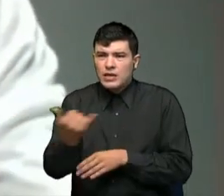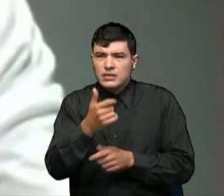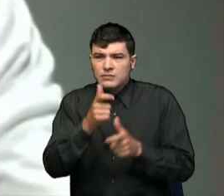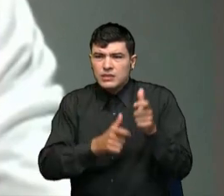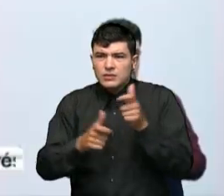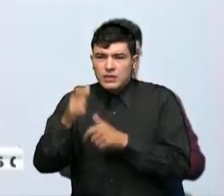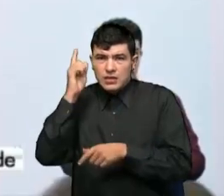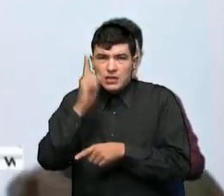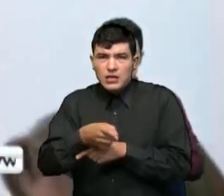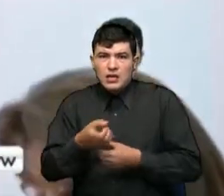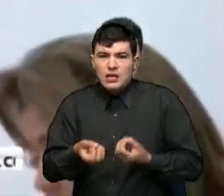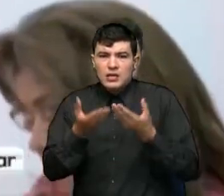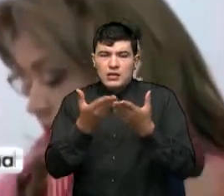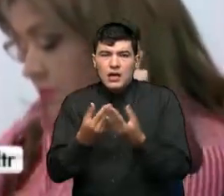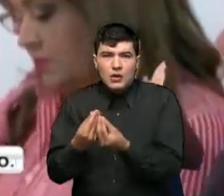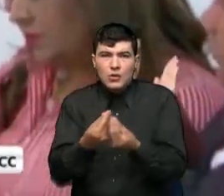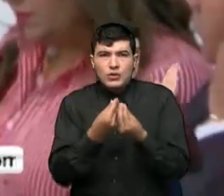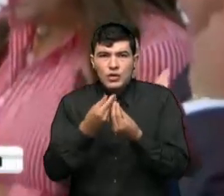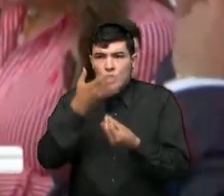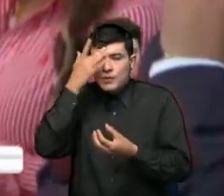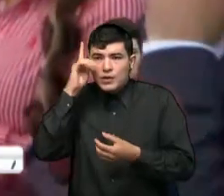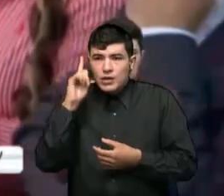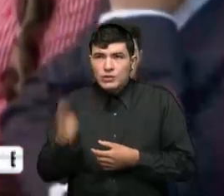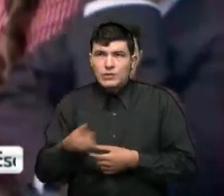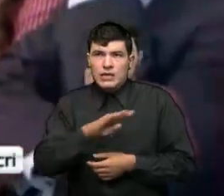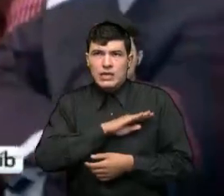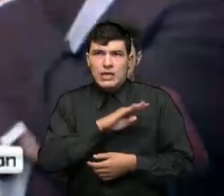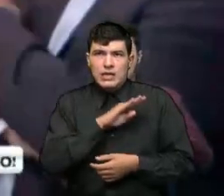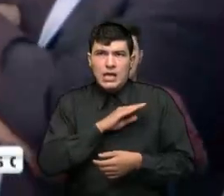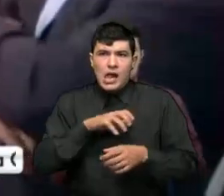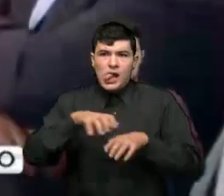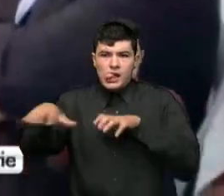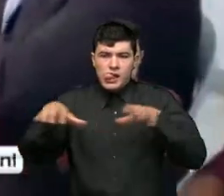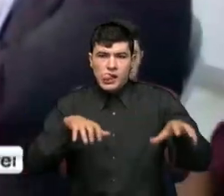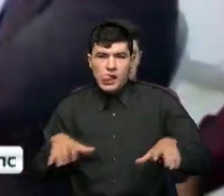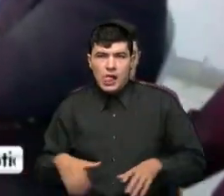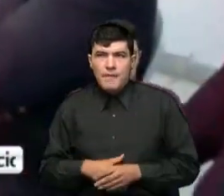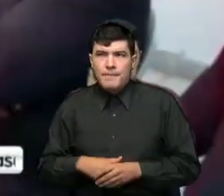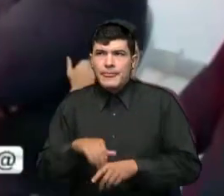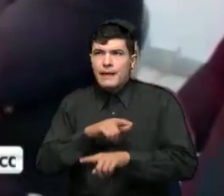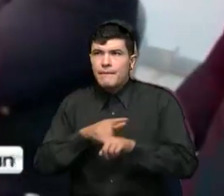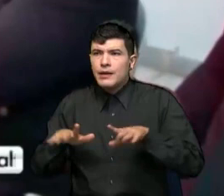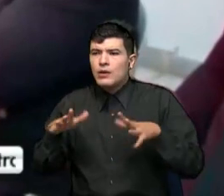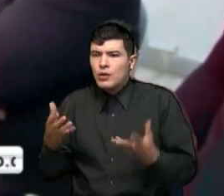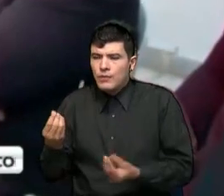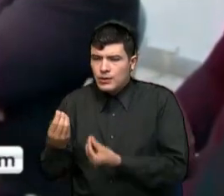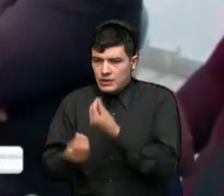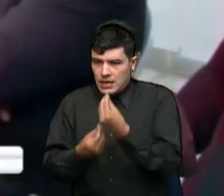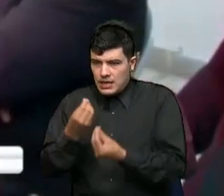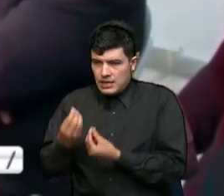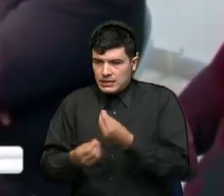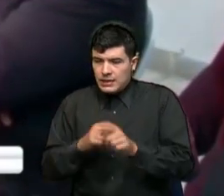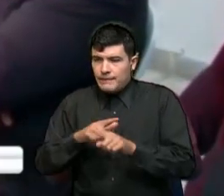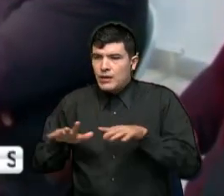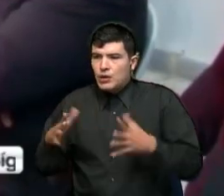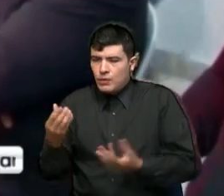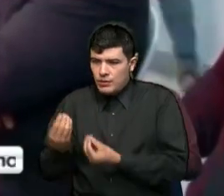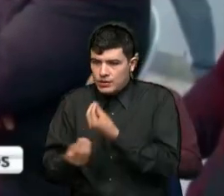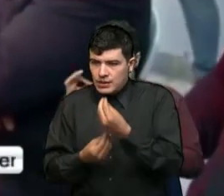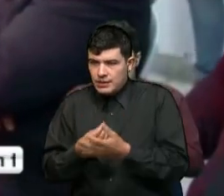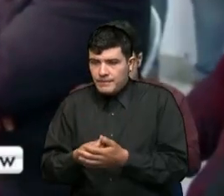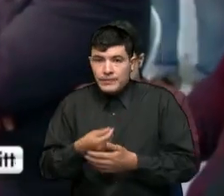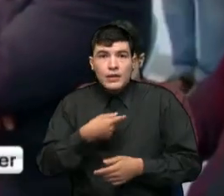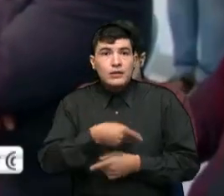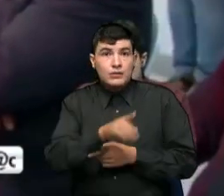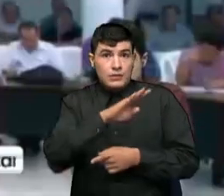los concejales porque la alcaldía estaba repartida. ¿Cómo se hacía? El alcalde hace